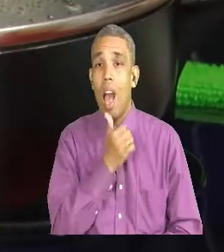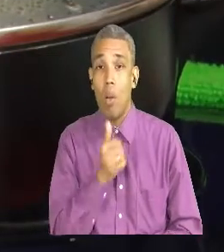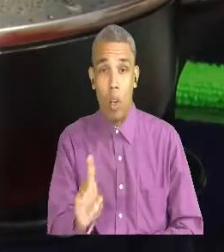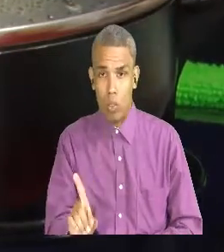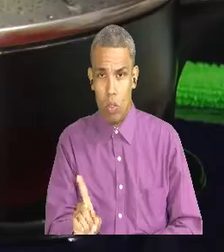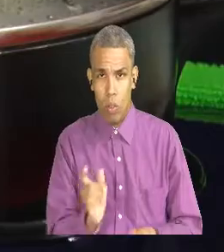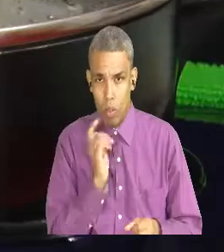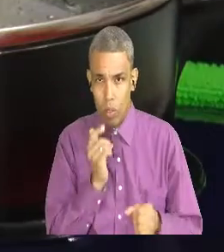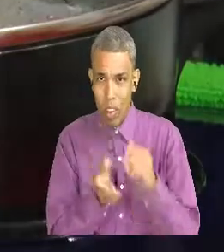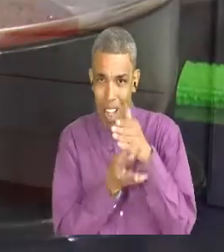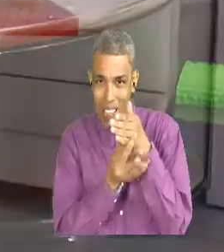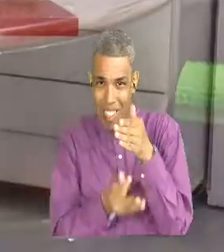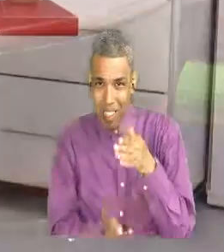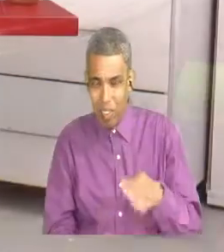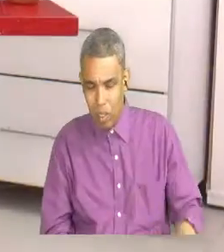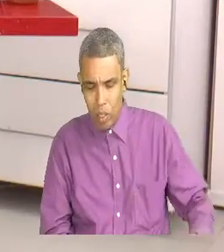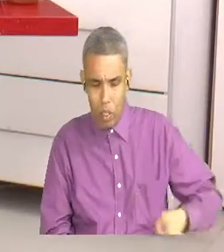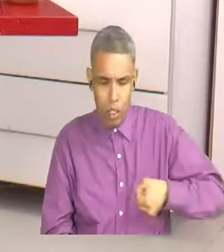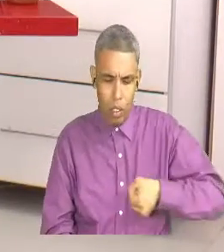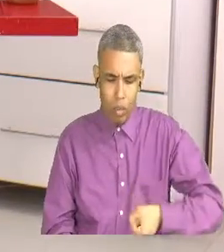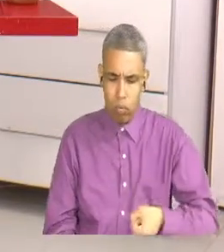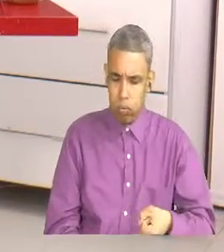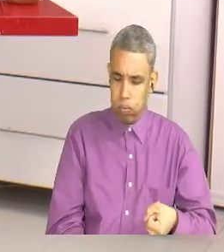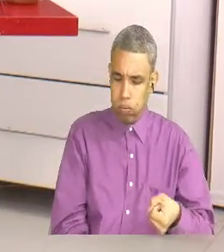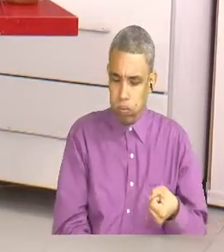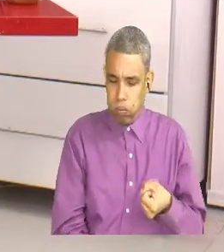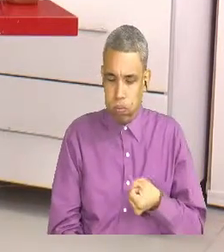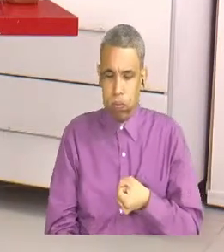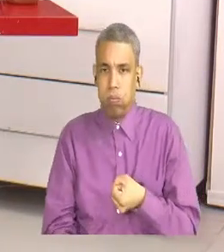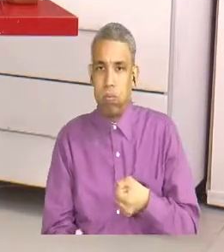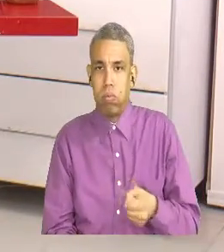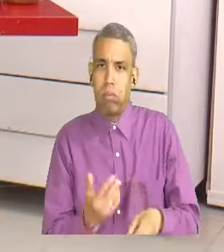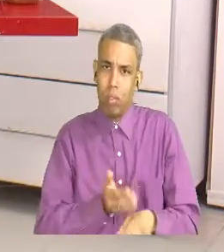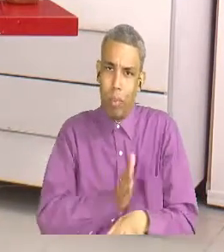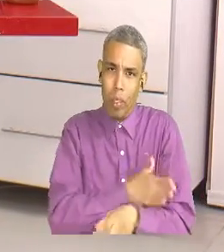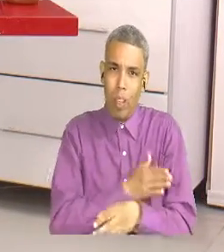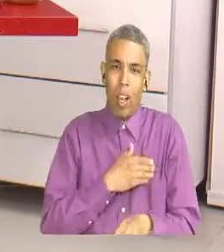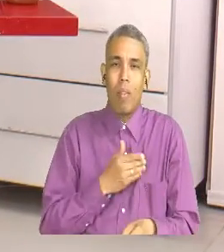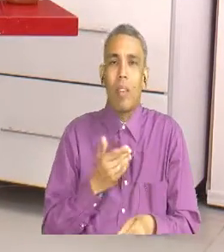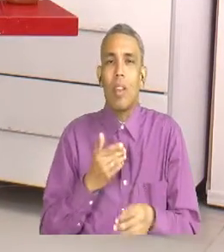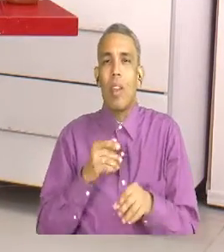pechuga. Perfecto, me entonces, encanta. Acá ya la tenemos previamente caliente con aceite.